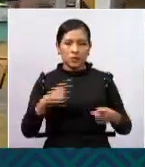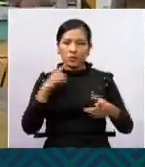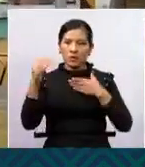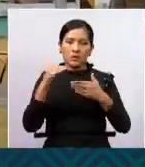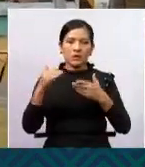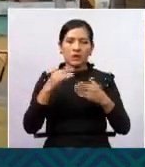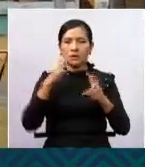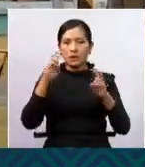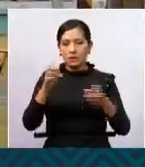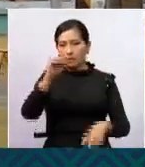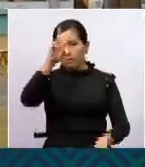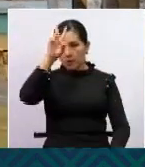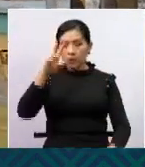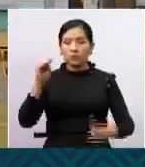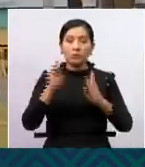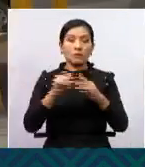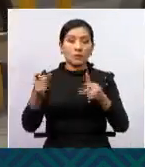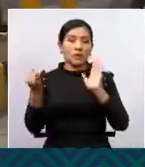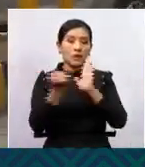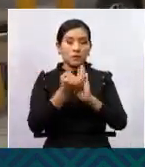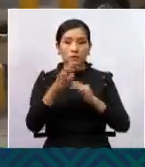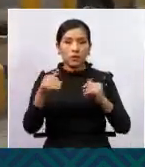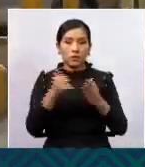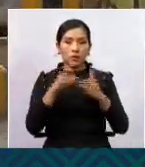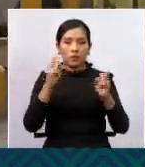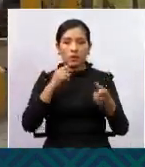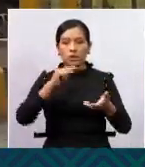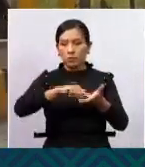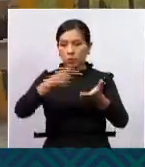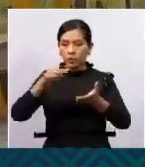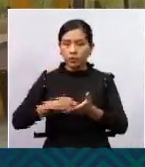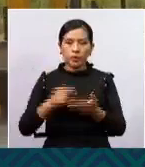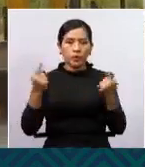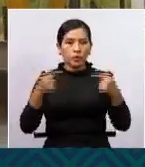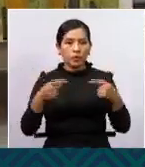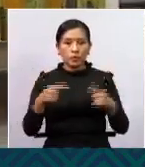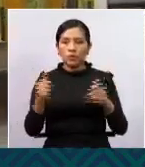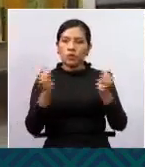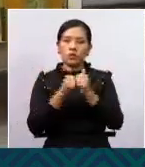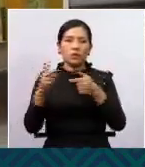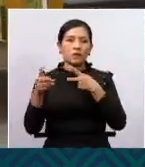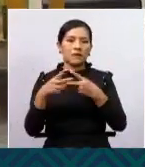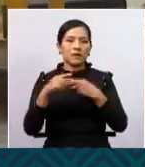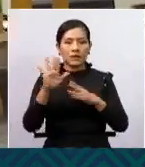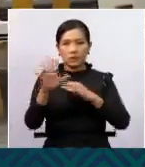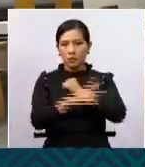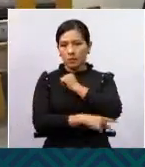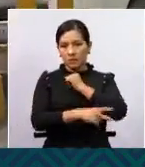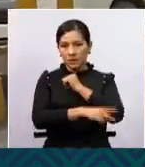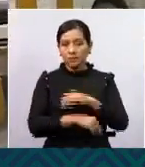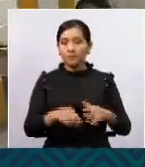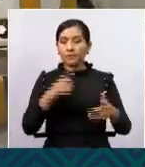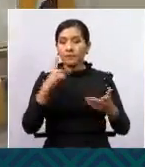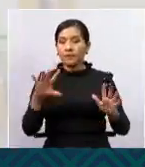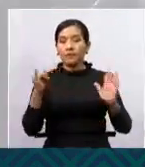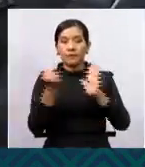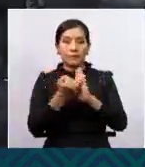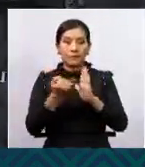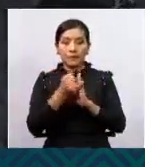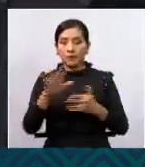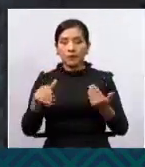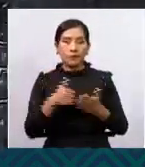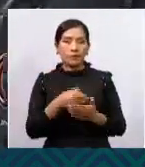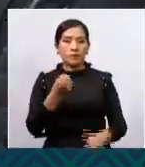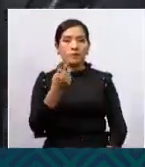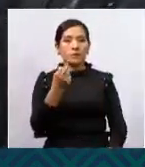además de identificar varios puntos fronterizos con el vecino país se han identificado aproximadamente 12 puntos que